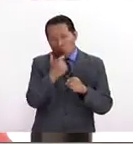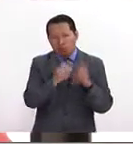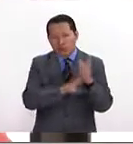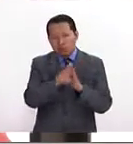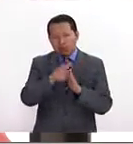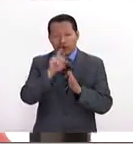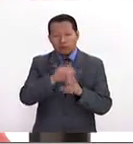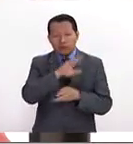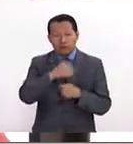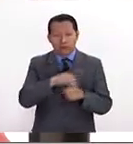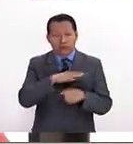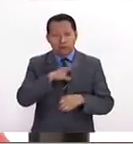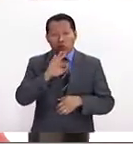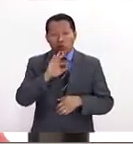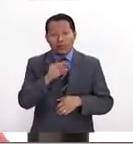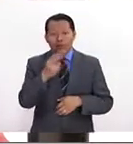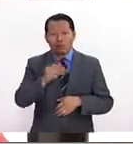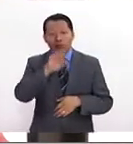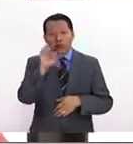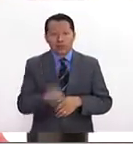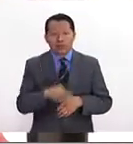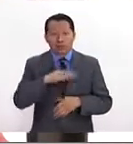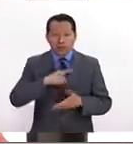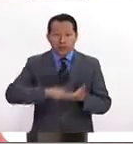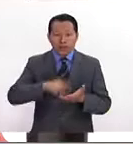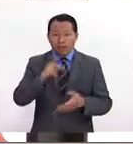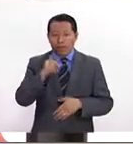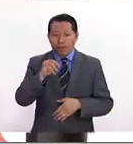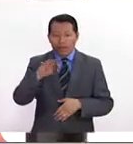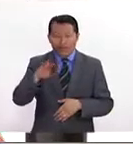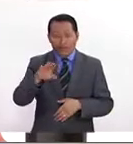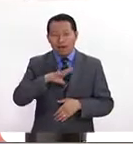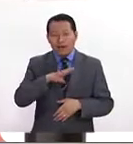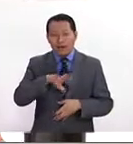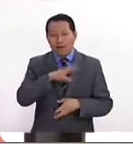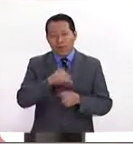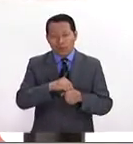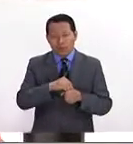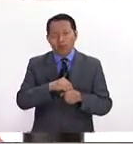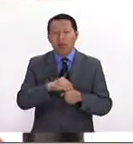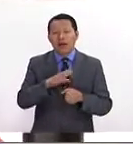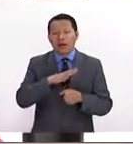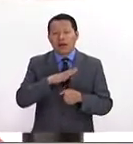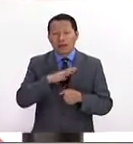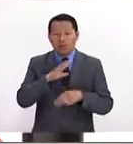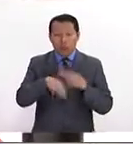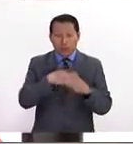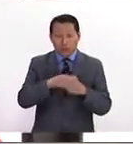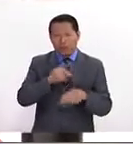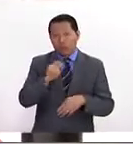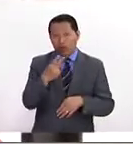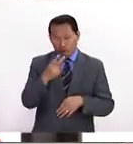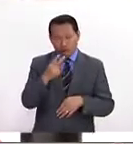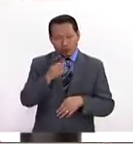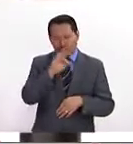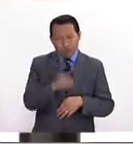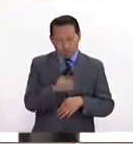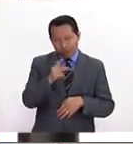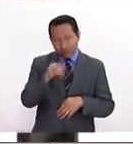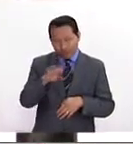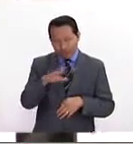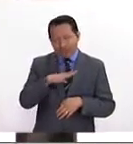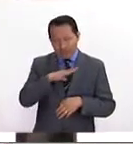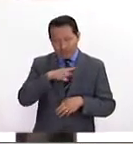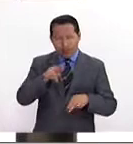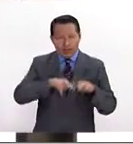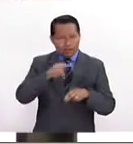representan en su totalidad el 42% del Producto Interno, de la población mundial, perdón, y el 22% del Producto Interno Bruto a